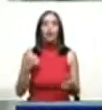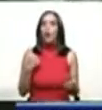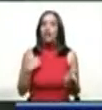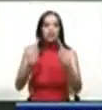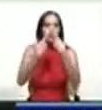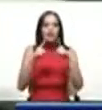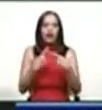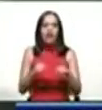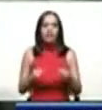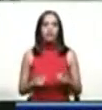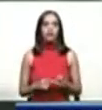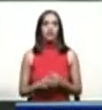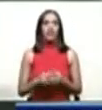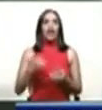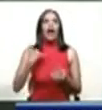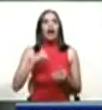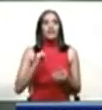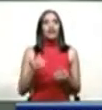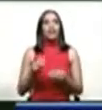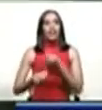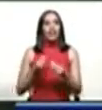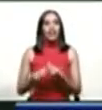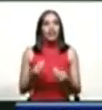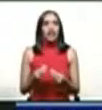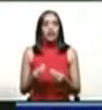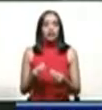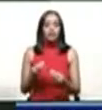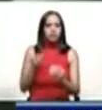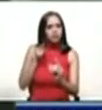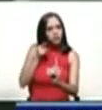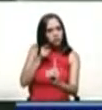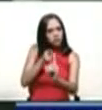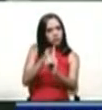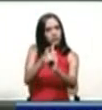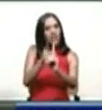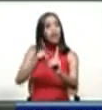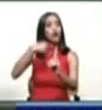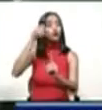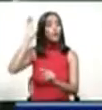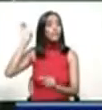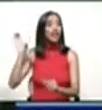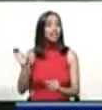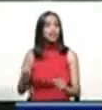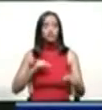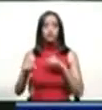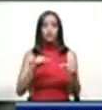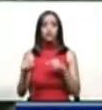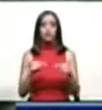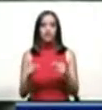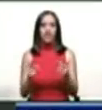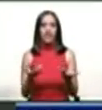con los socios, había que irla a dirimir en otros países, el llamado arbitraje